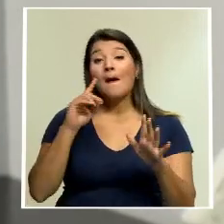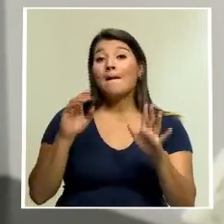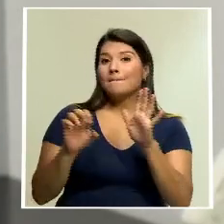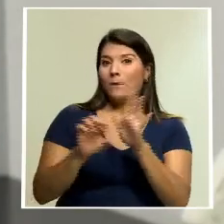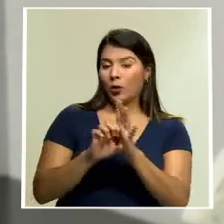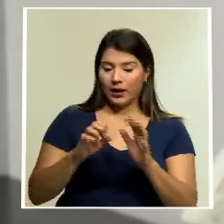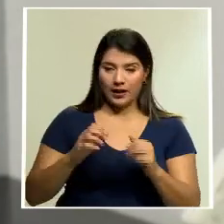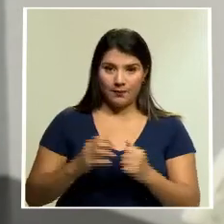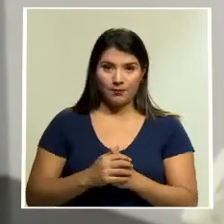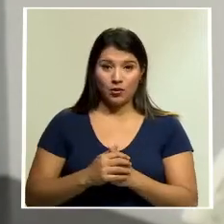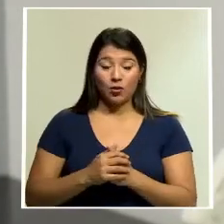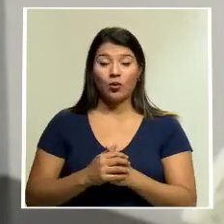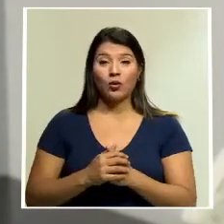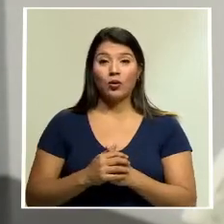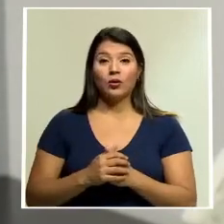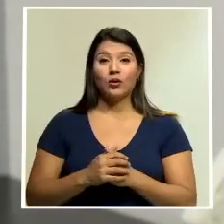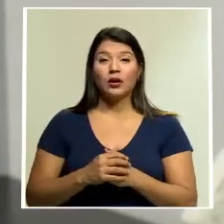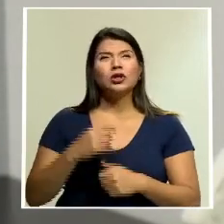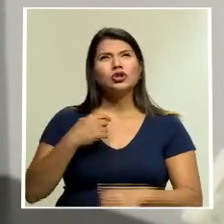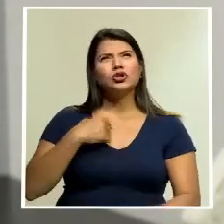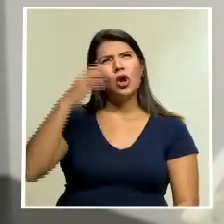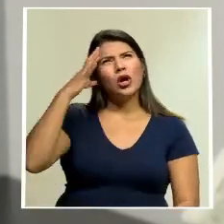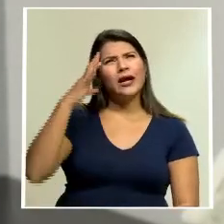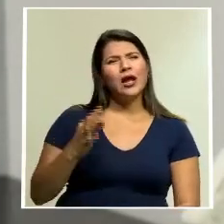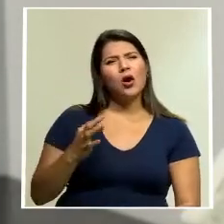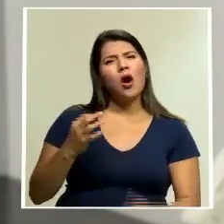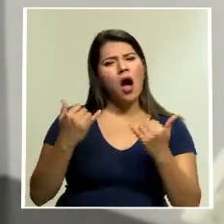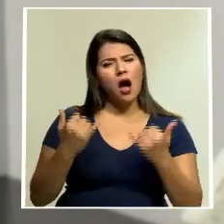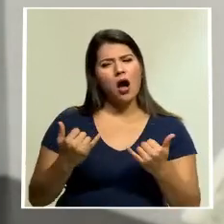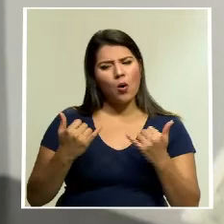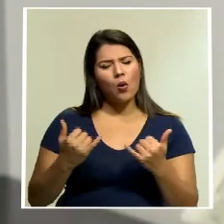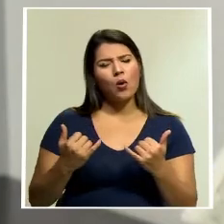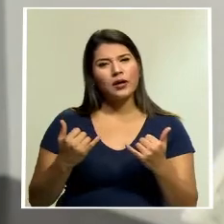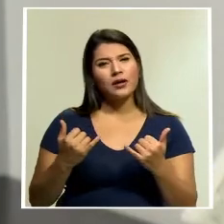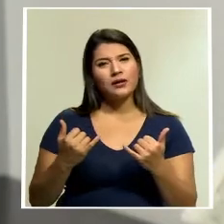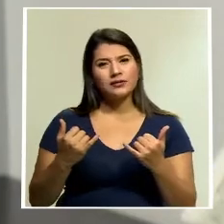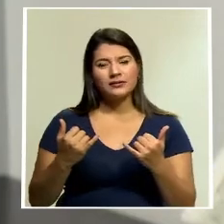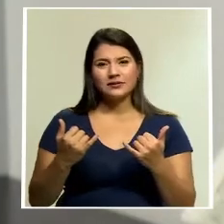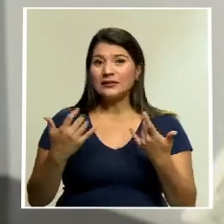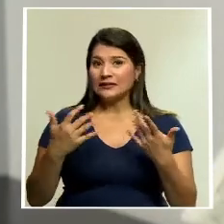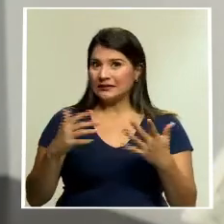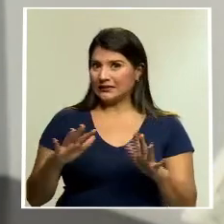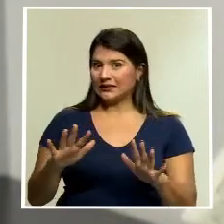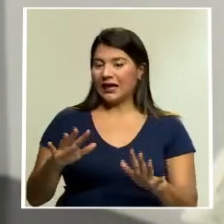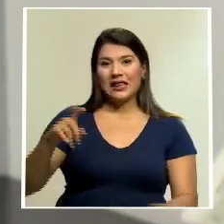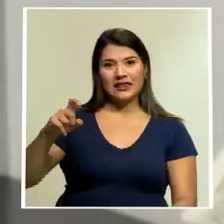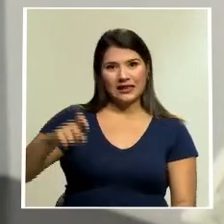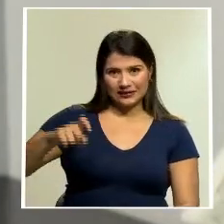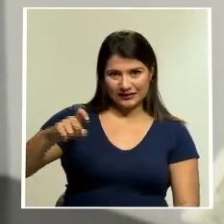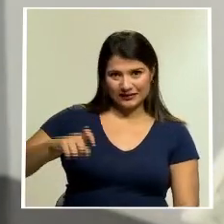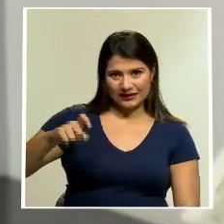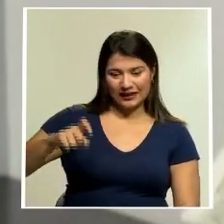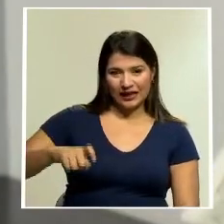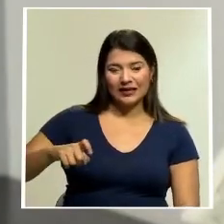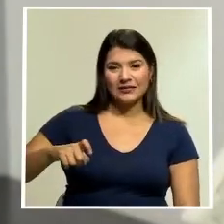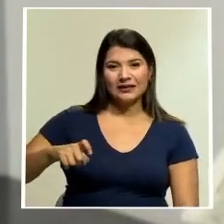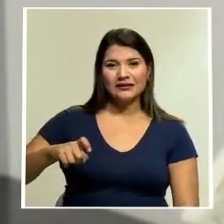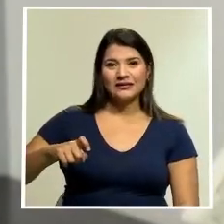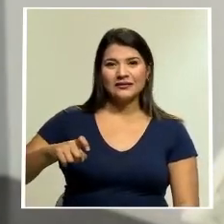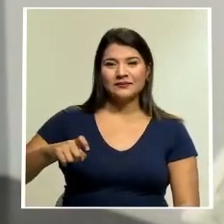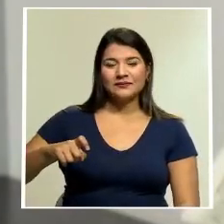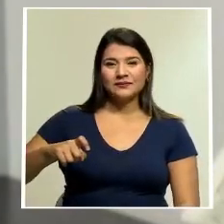la opción, o más bien, creo que en estos momentos ya vendría siendo una necesidad de